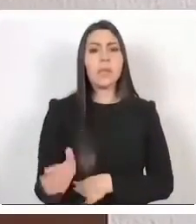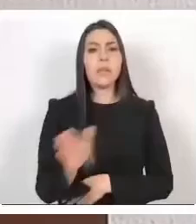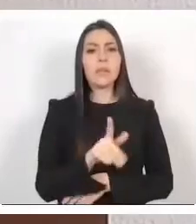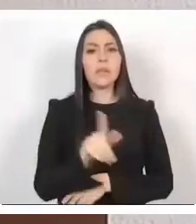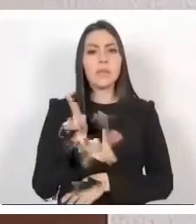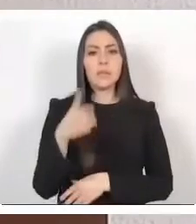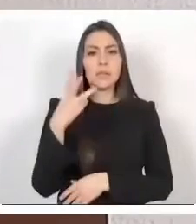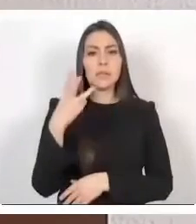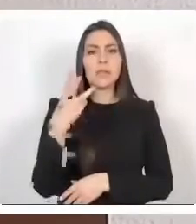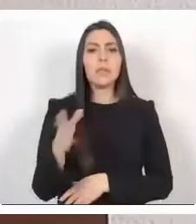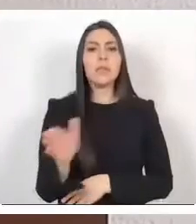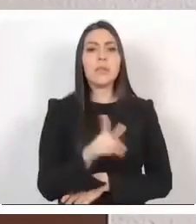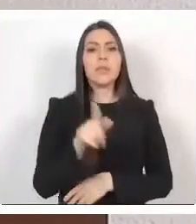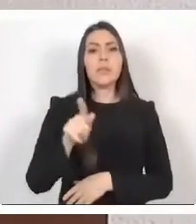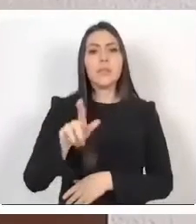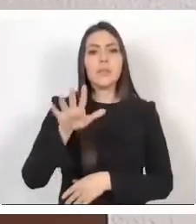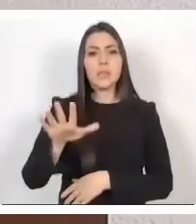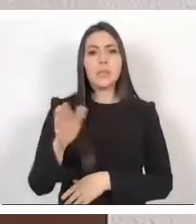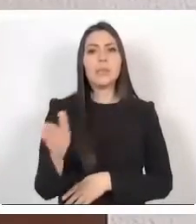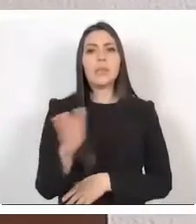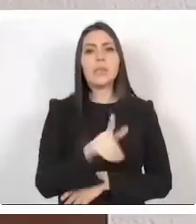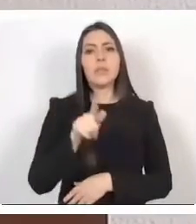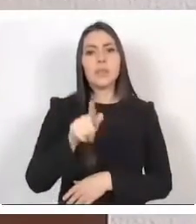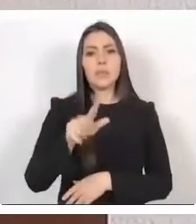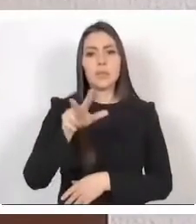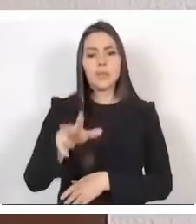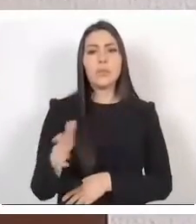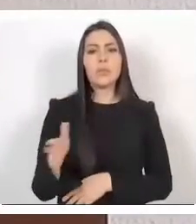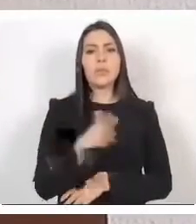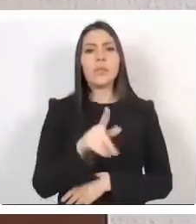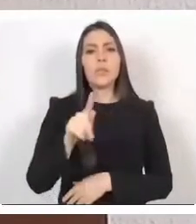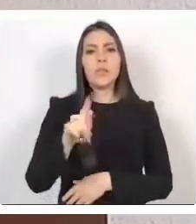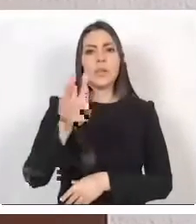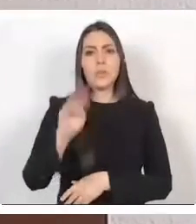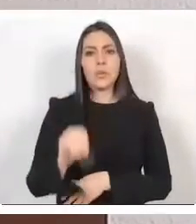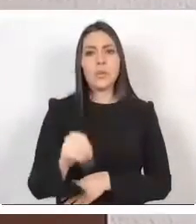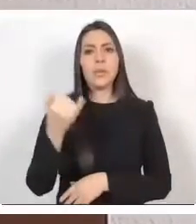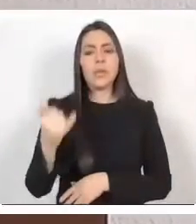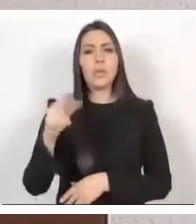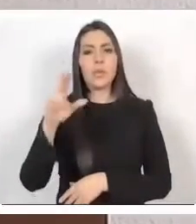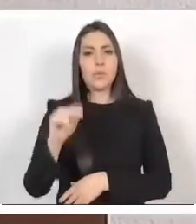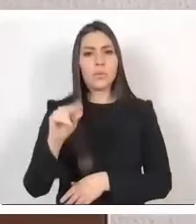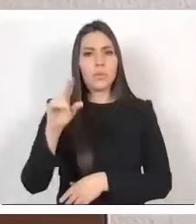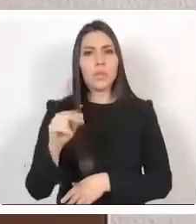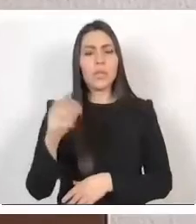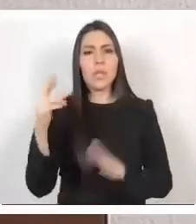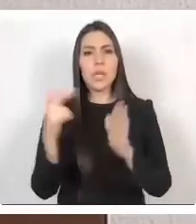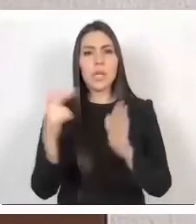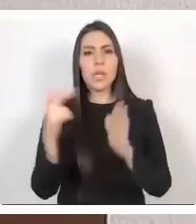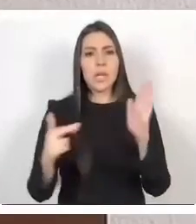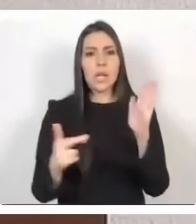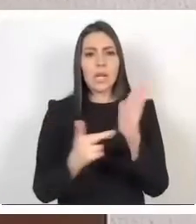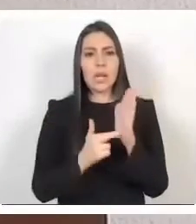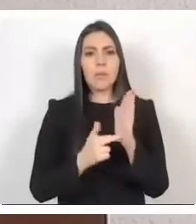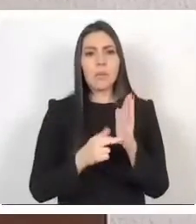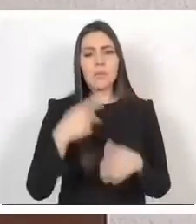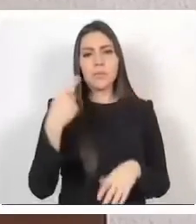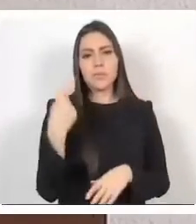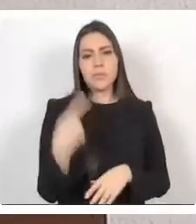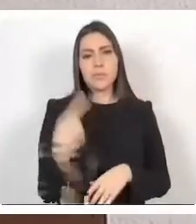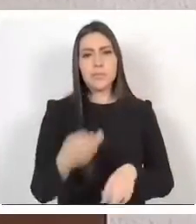75, 78, 79 y 80, del Reglamento del Poder Legislativo del Estado Libre y Soberano de